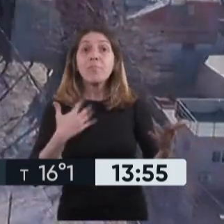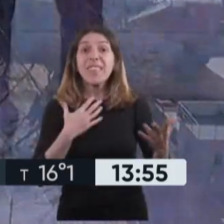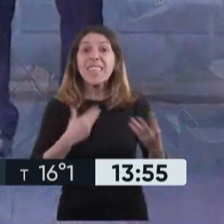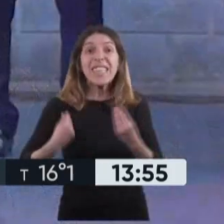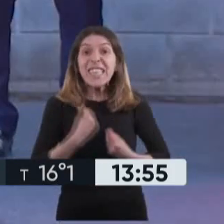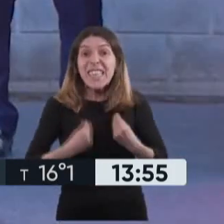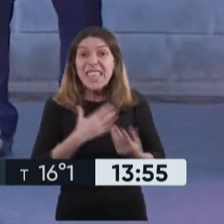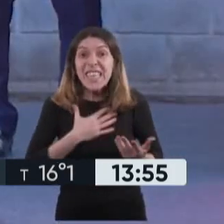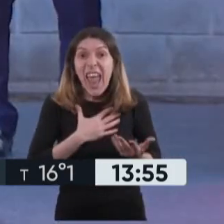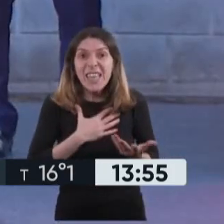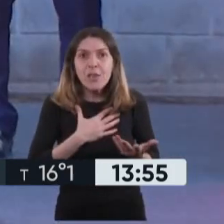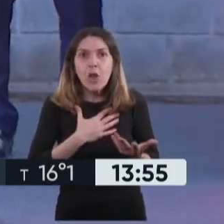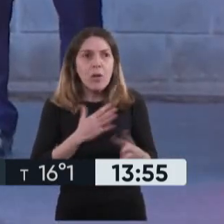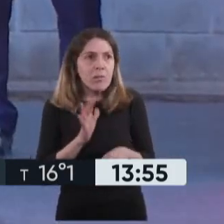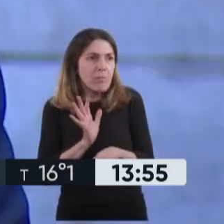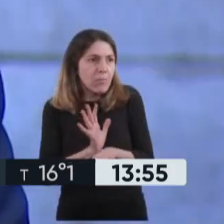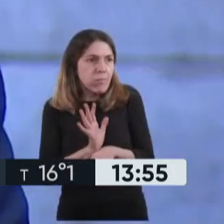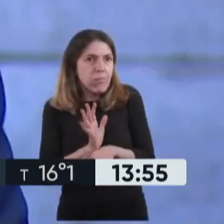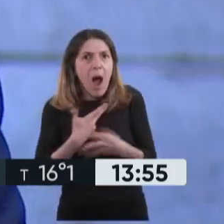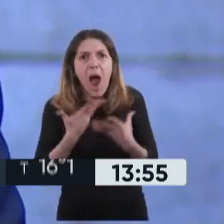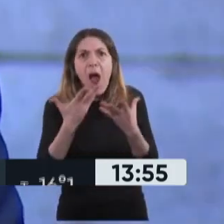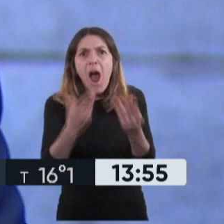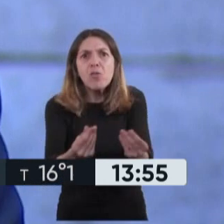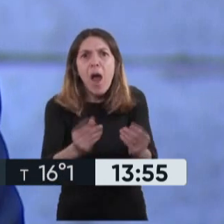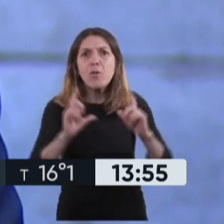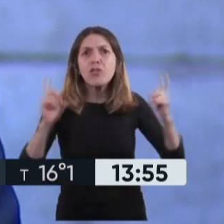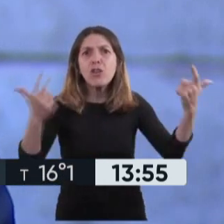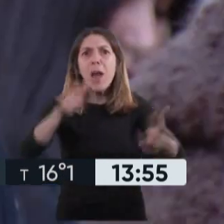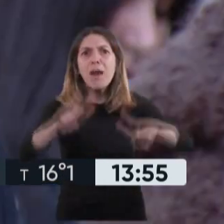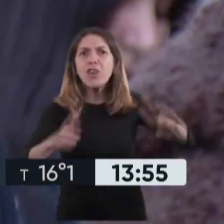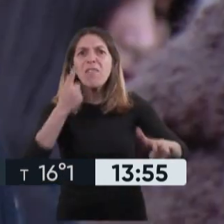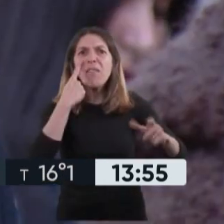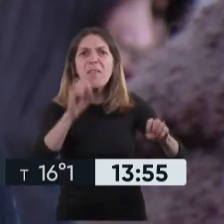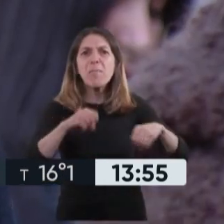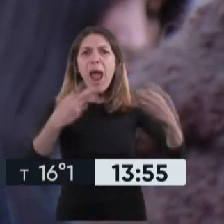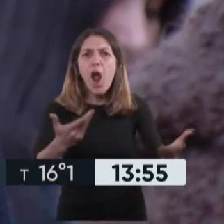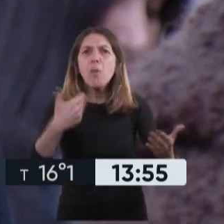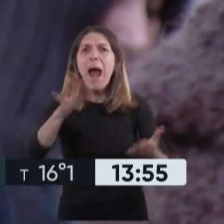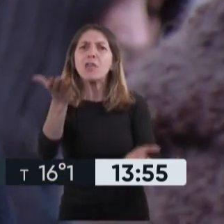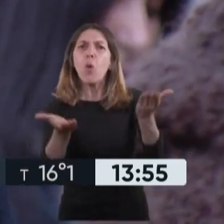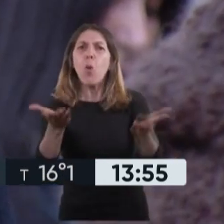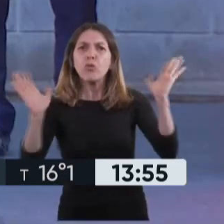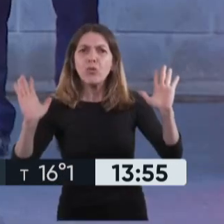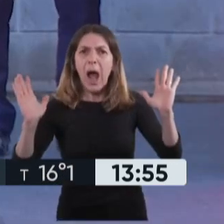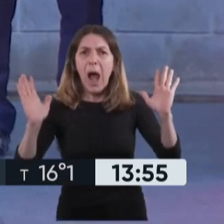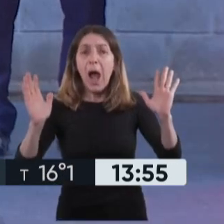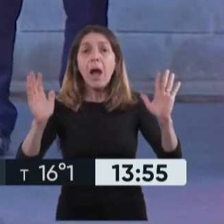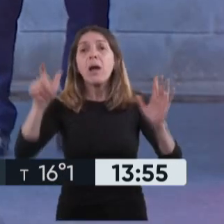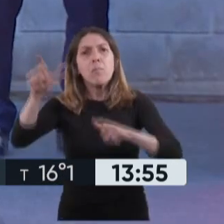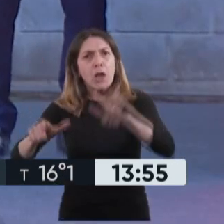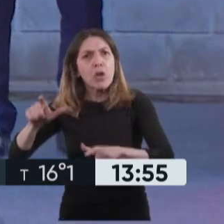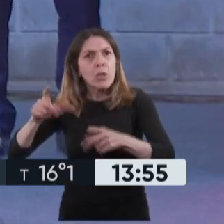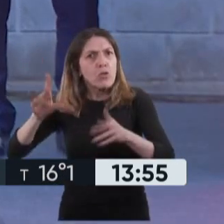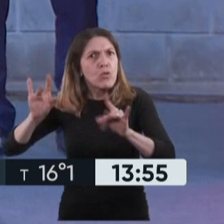es que estamos ayudando a vivir en una sociedad mejor en una sociedad más justa donde aquellos a los que les cuesta